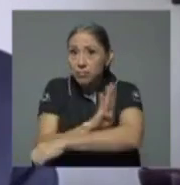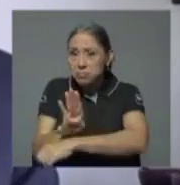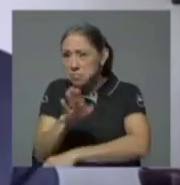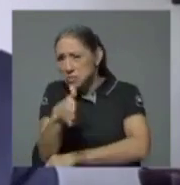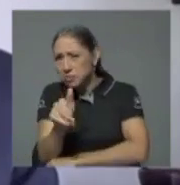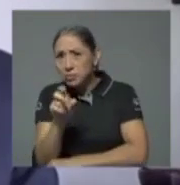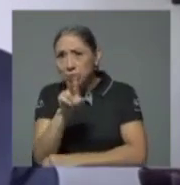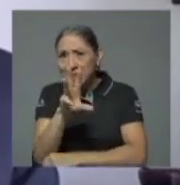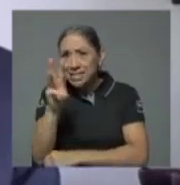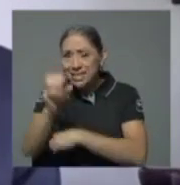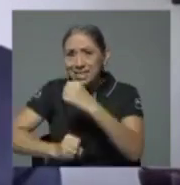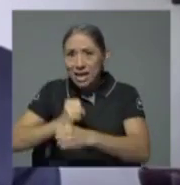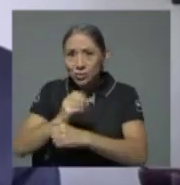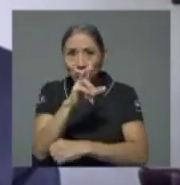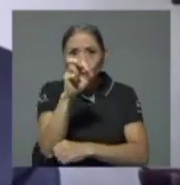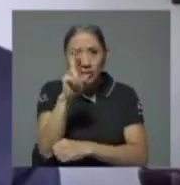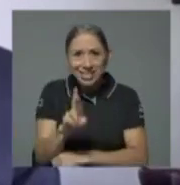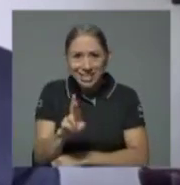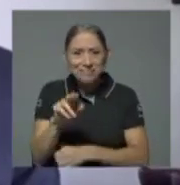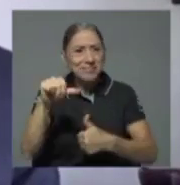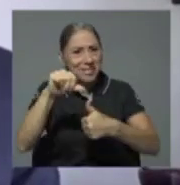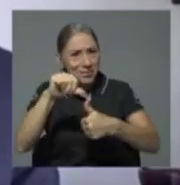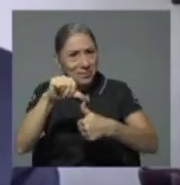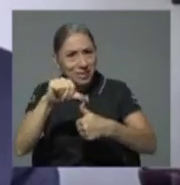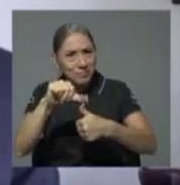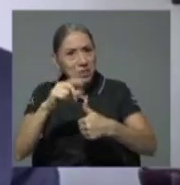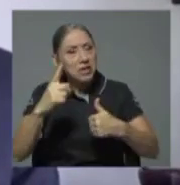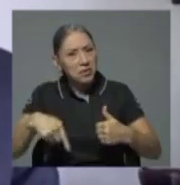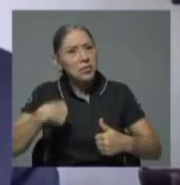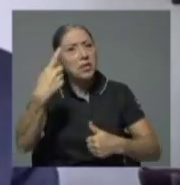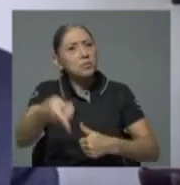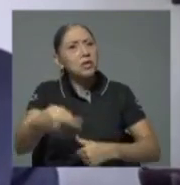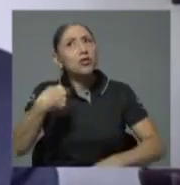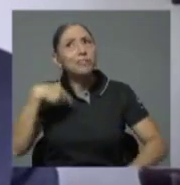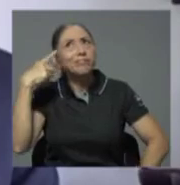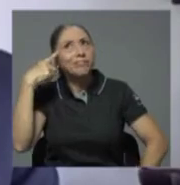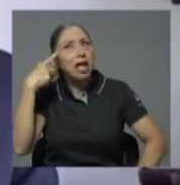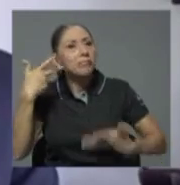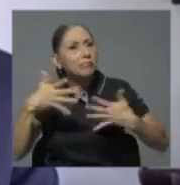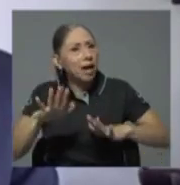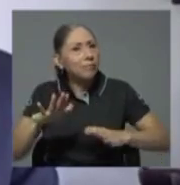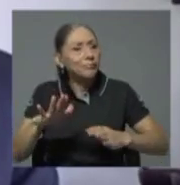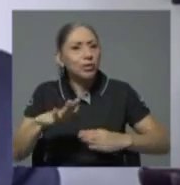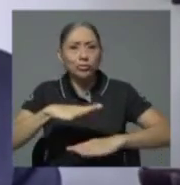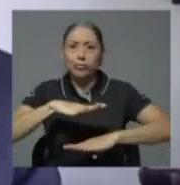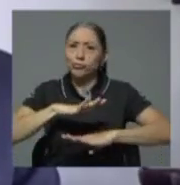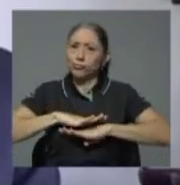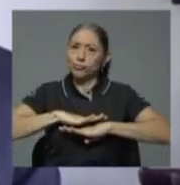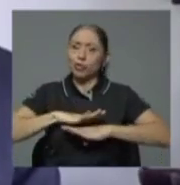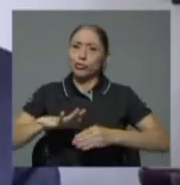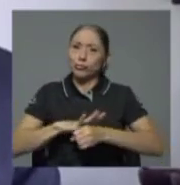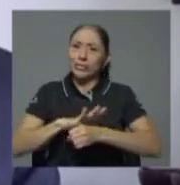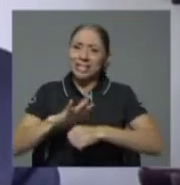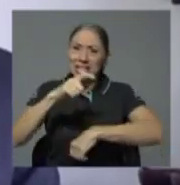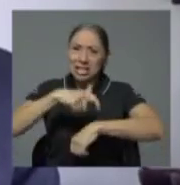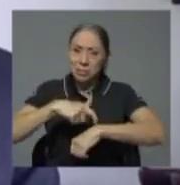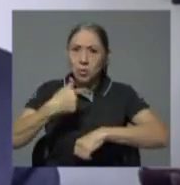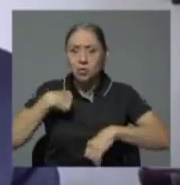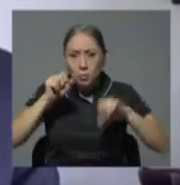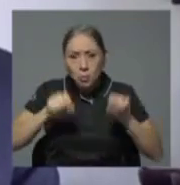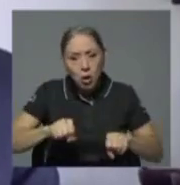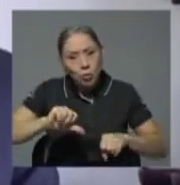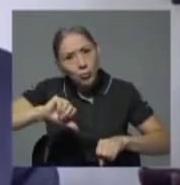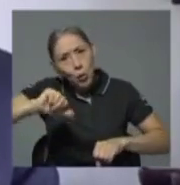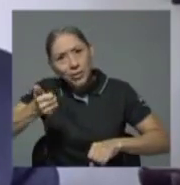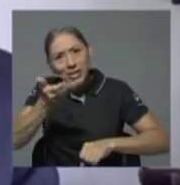Costa Rica, en Centroamérica, y después de eso pues consideré que era tiempo suficiente para dedicarme a otras cosas. Hoy